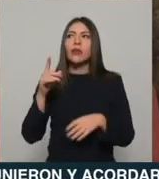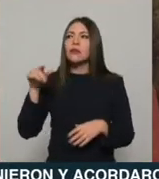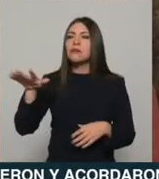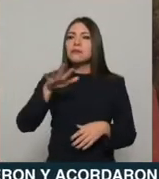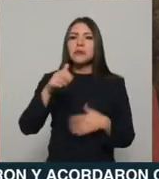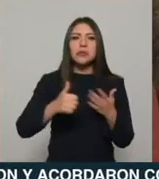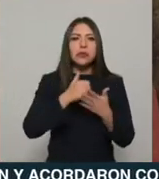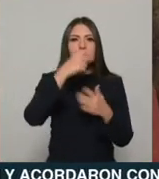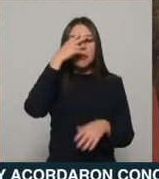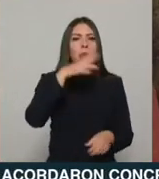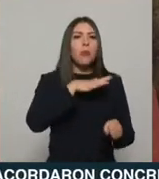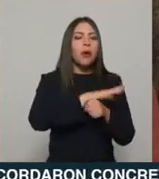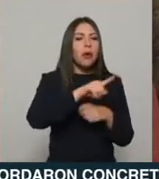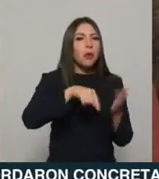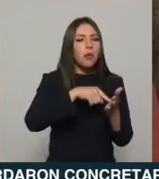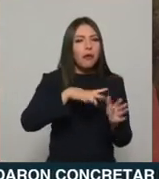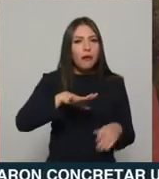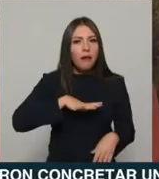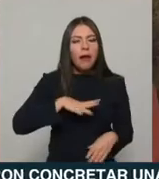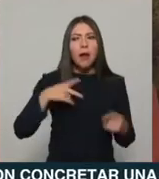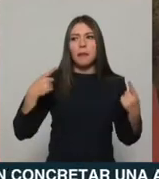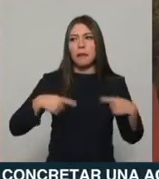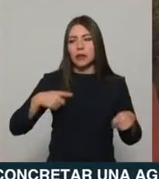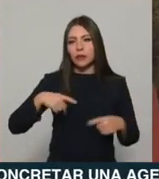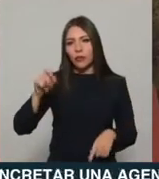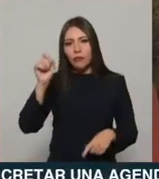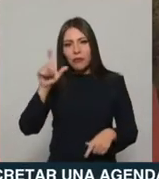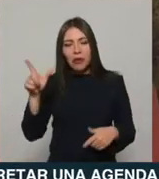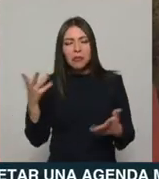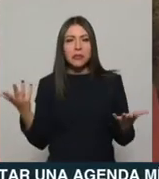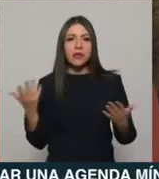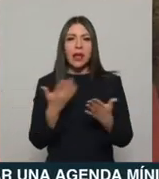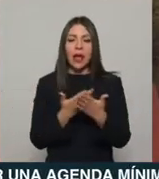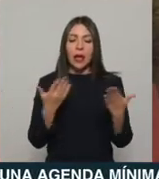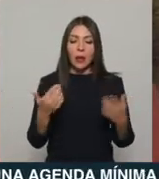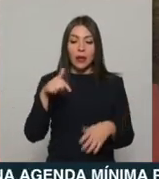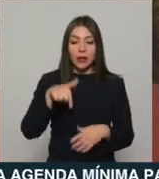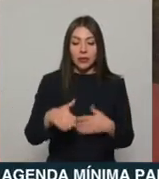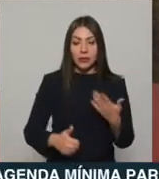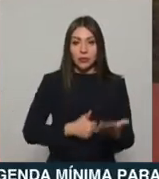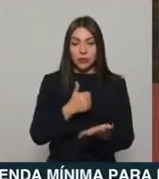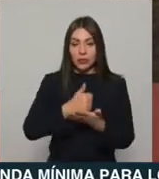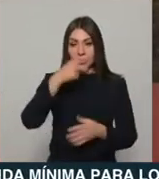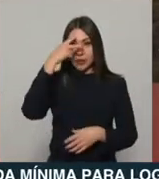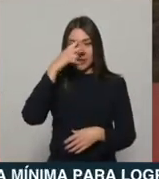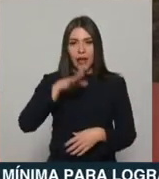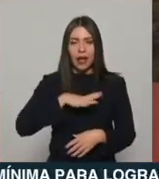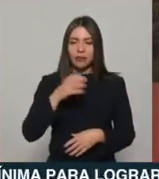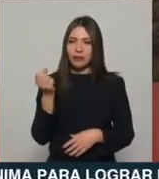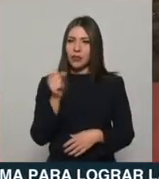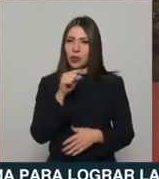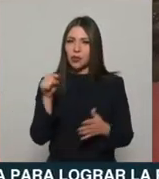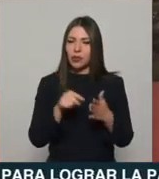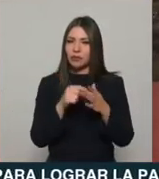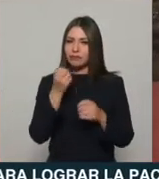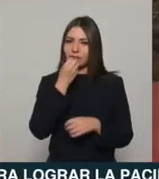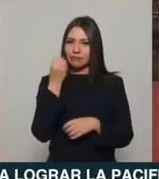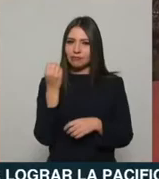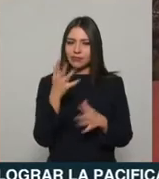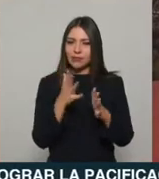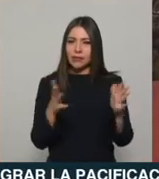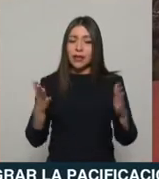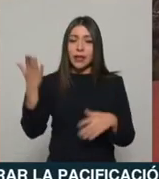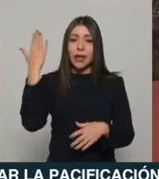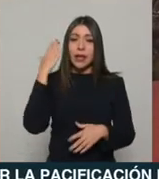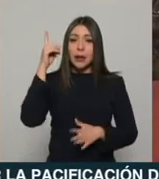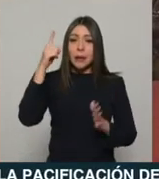México, personalidades. Pues ahora yo les traigo también en el deporte. La Ciudad de México tiene grandes lugares. En 1968 fue un